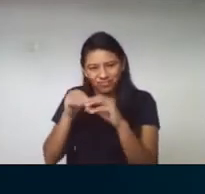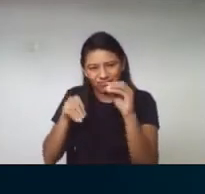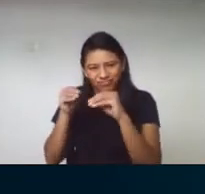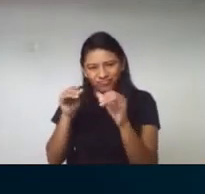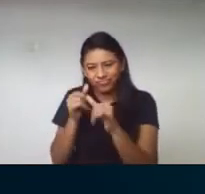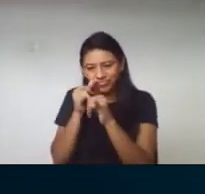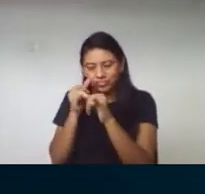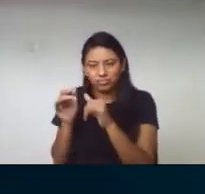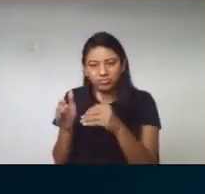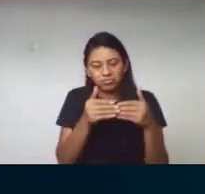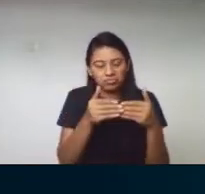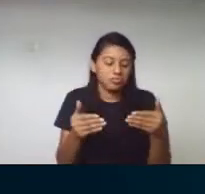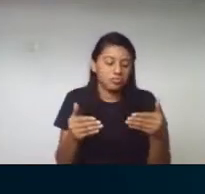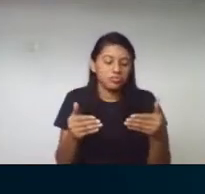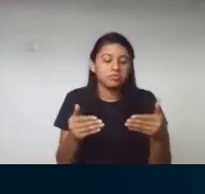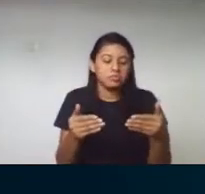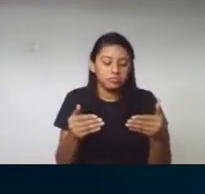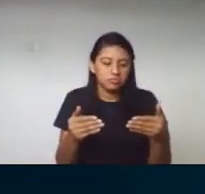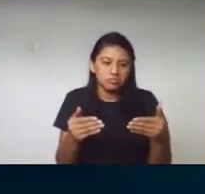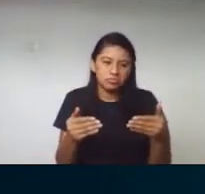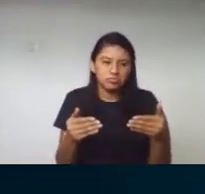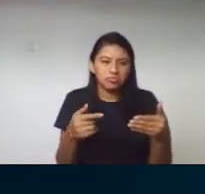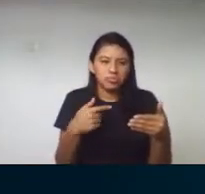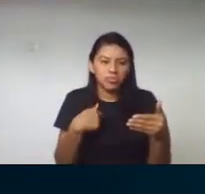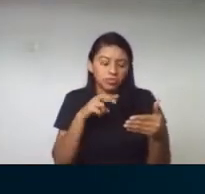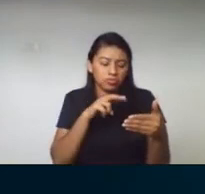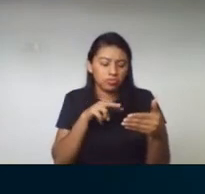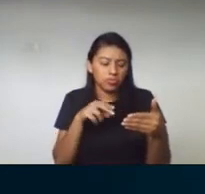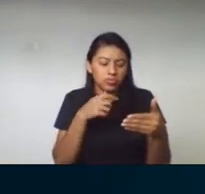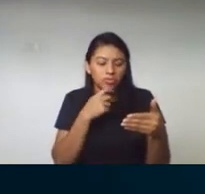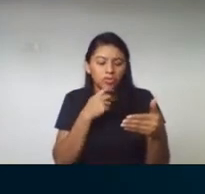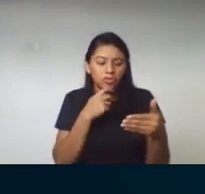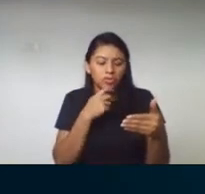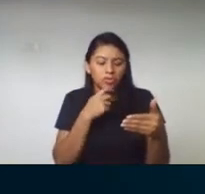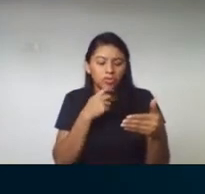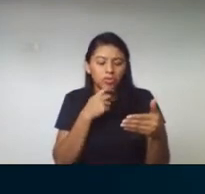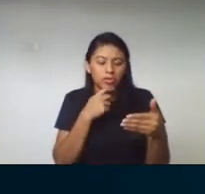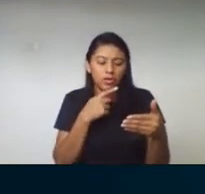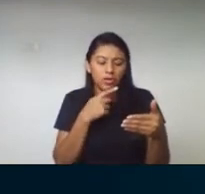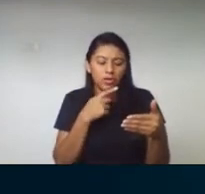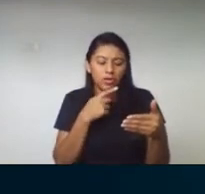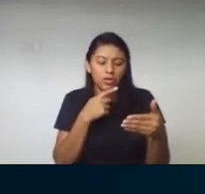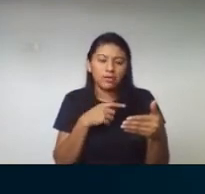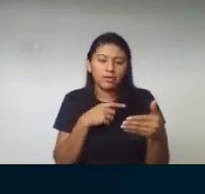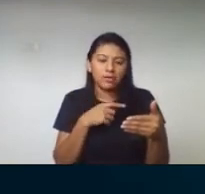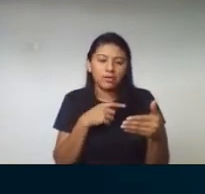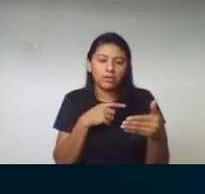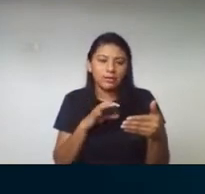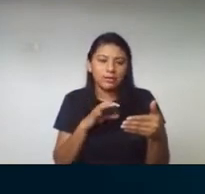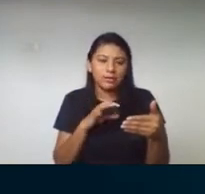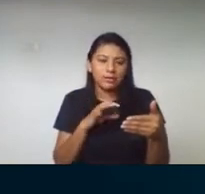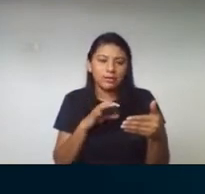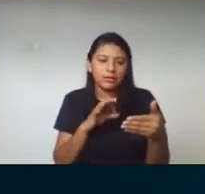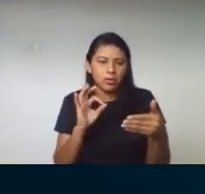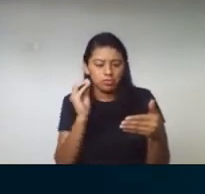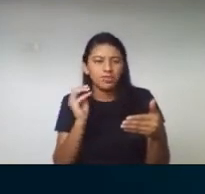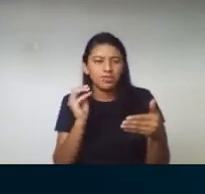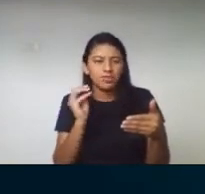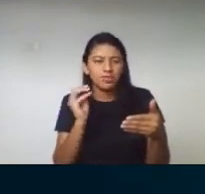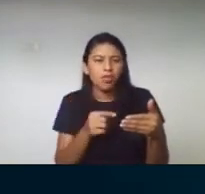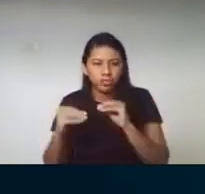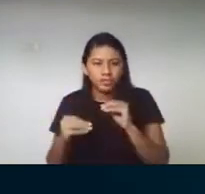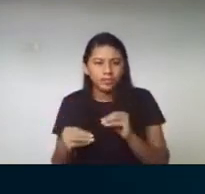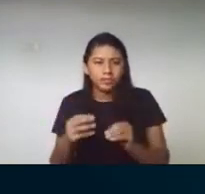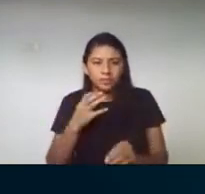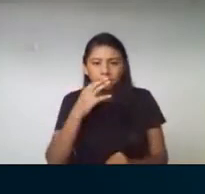a considerar un alto nivel de detalle. Por ejemplo, únicamente con la representación digital del canal